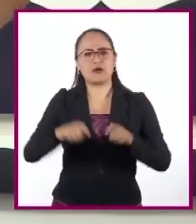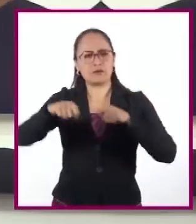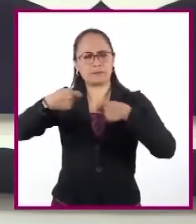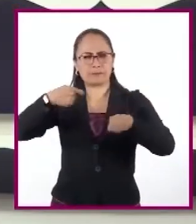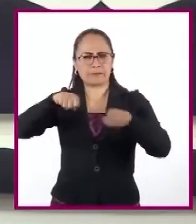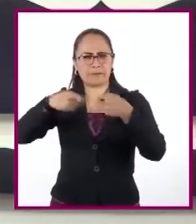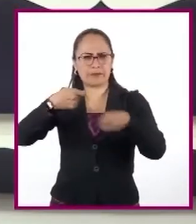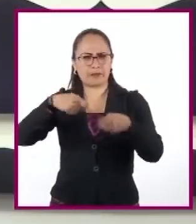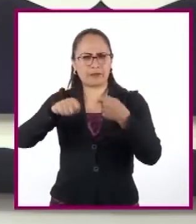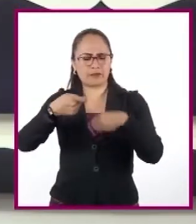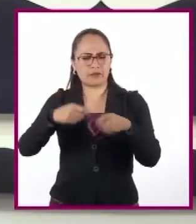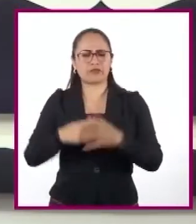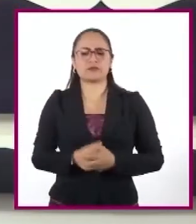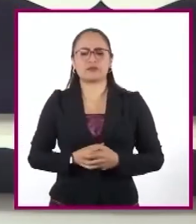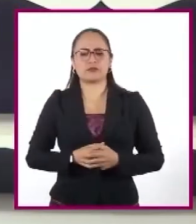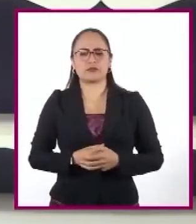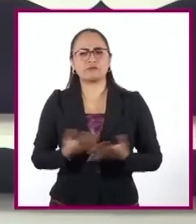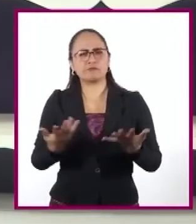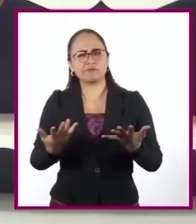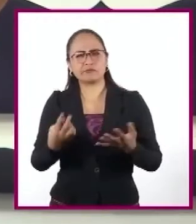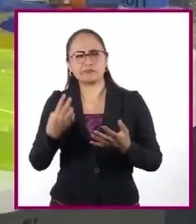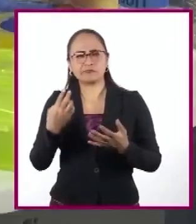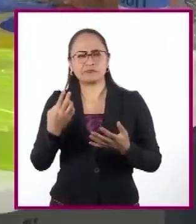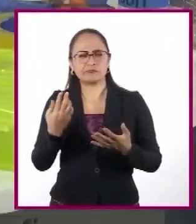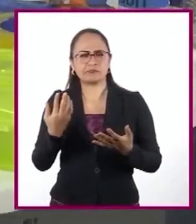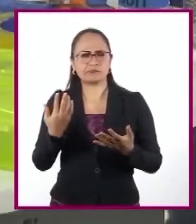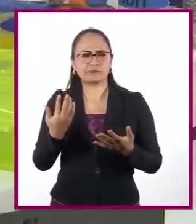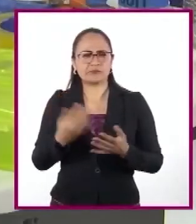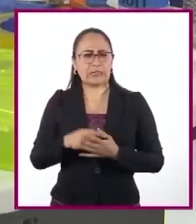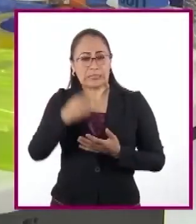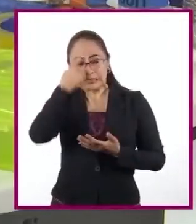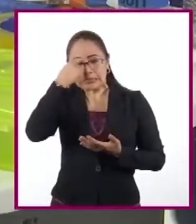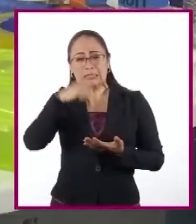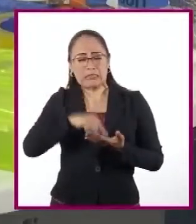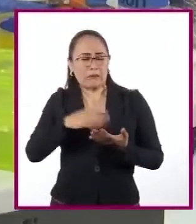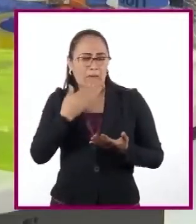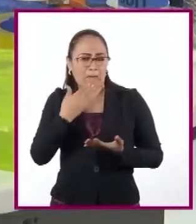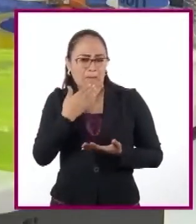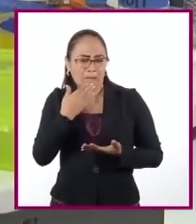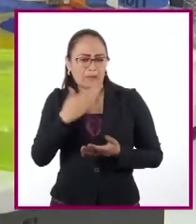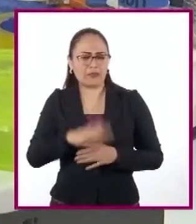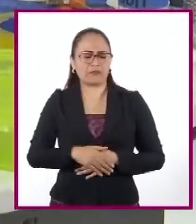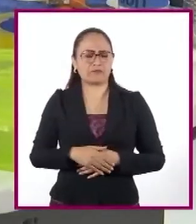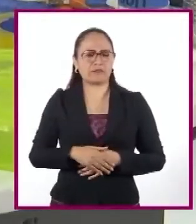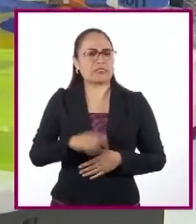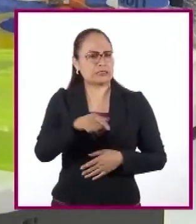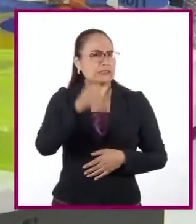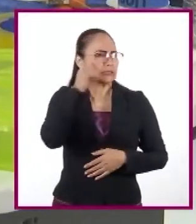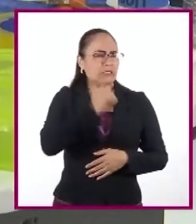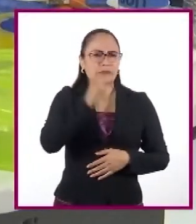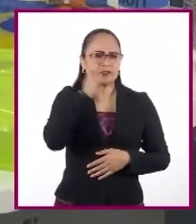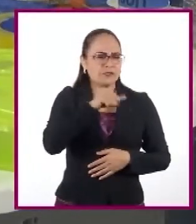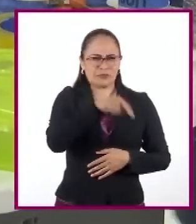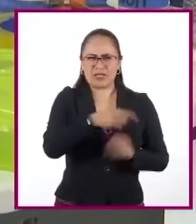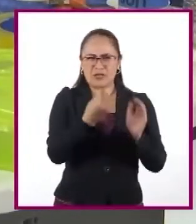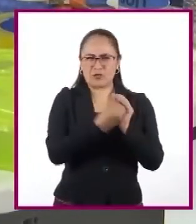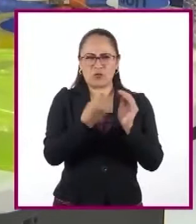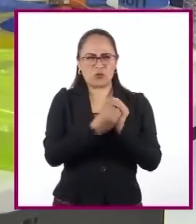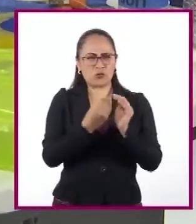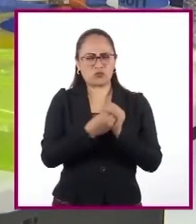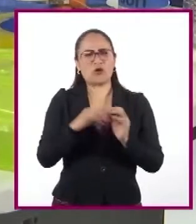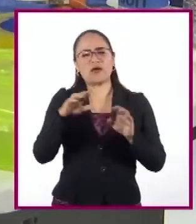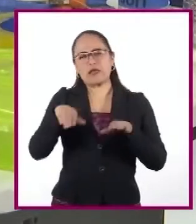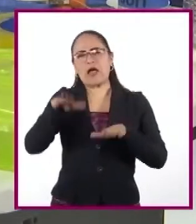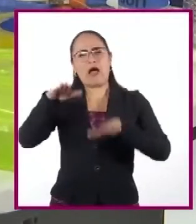plástico y creo que ya está bien. Muy Los bien. que siempre ocupamos para la clase y los que vamos a